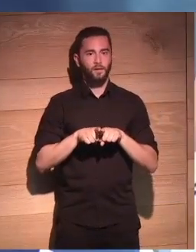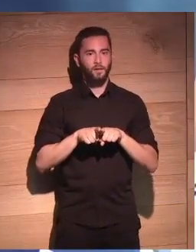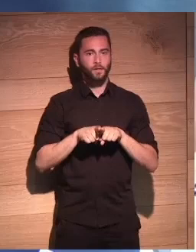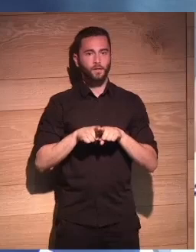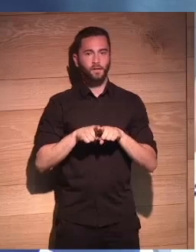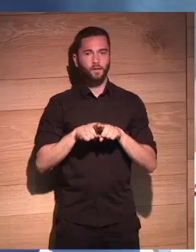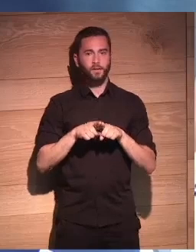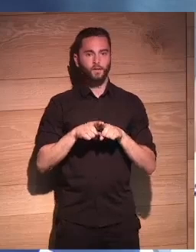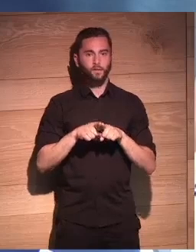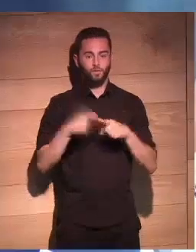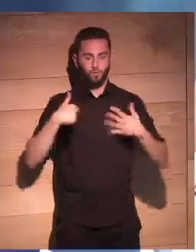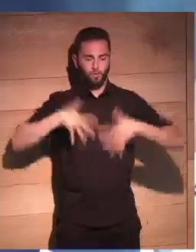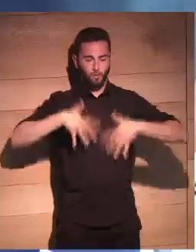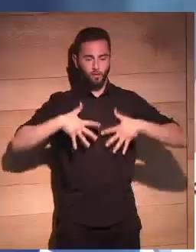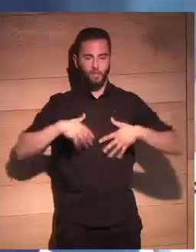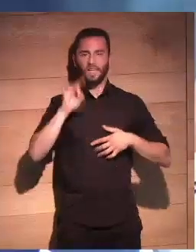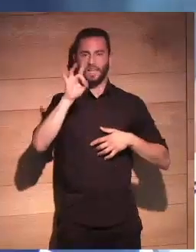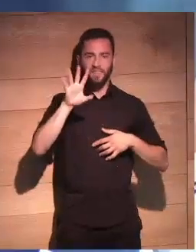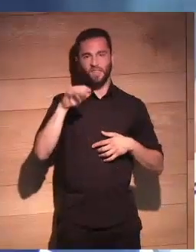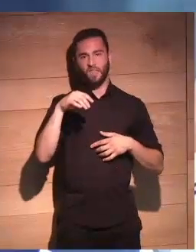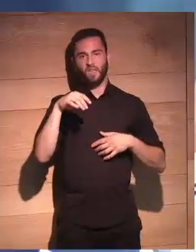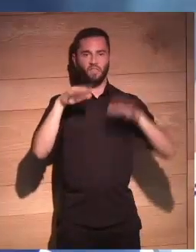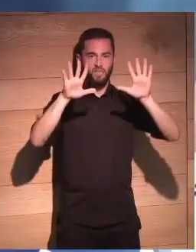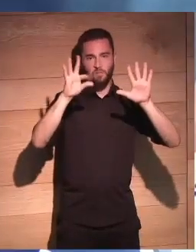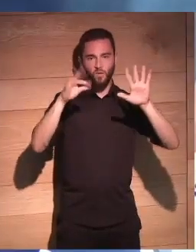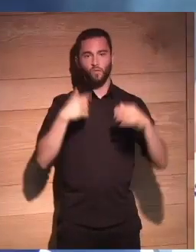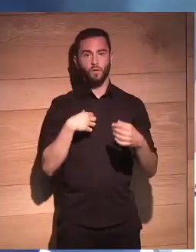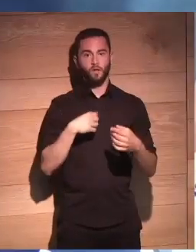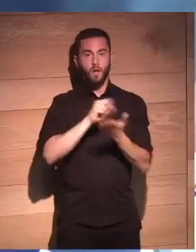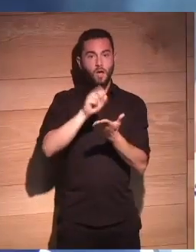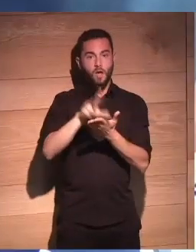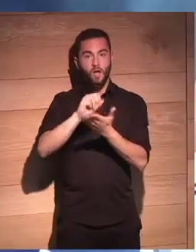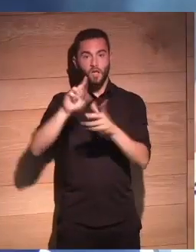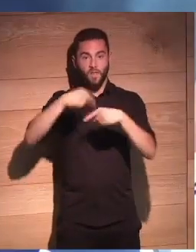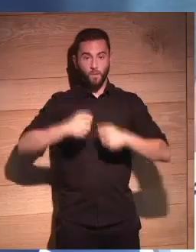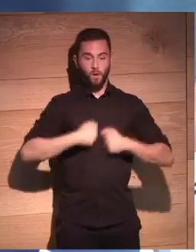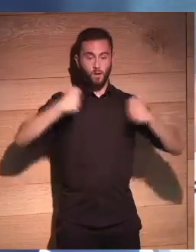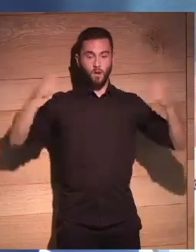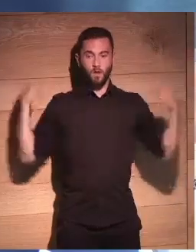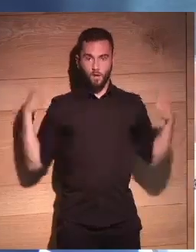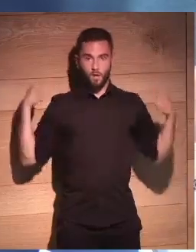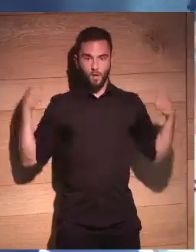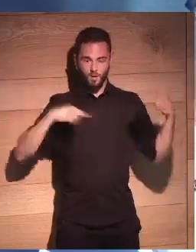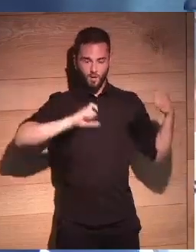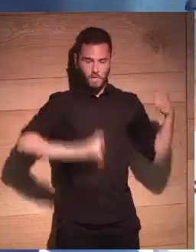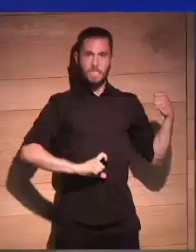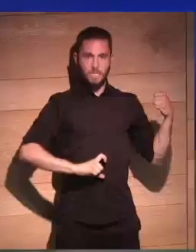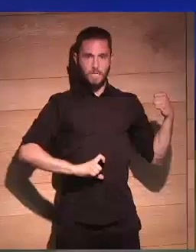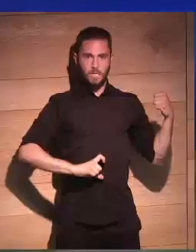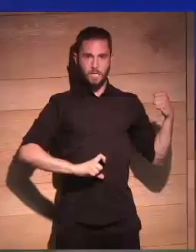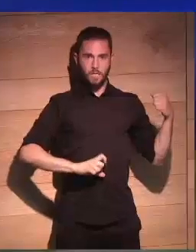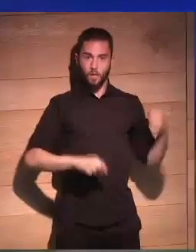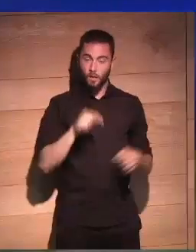salí a dar una vuelta en este traje 10, 15 minutos y cuando me lo quité después tenía el ánimo en el suelo. Me dije, no, esto no puede ser. Y